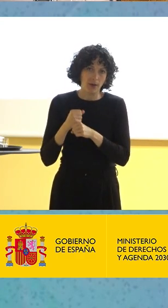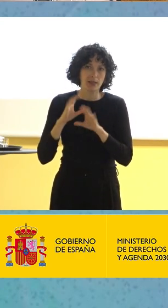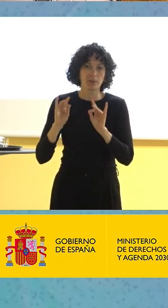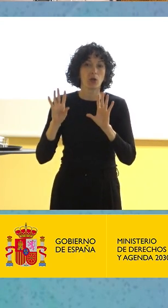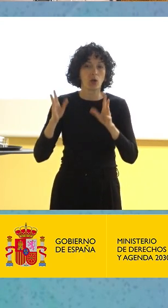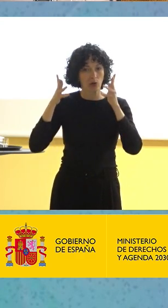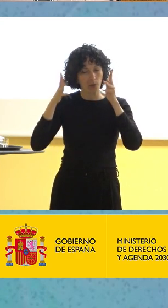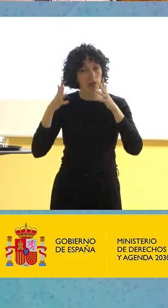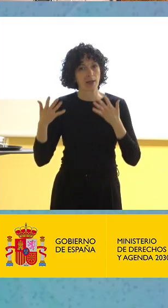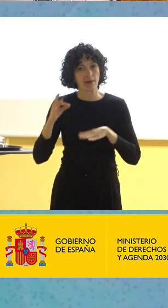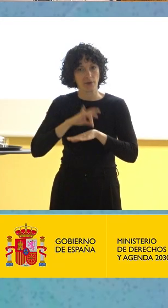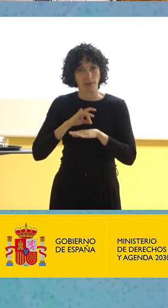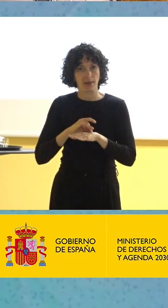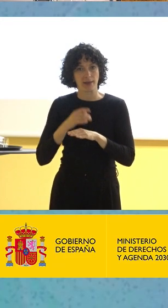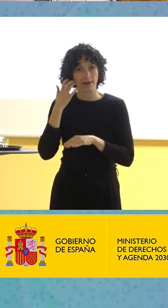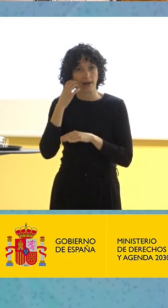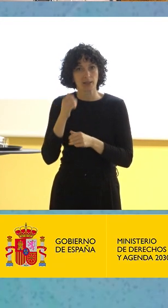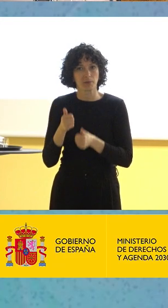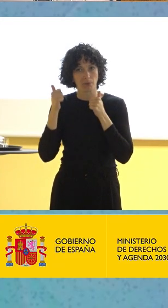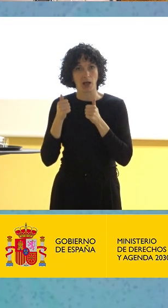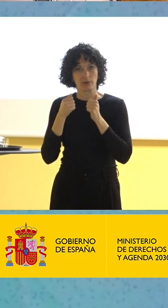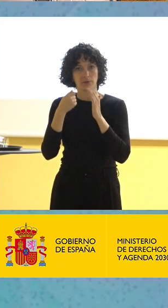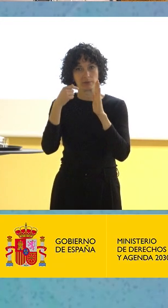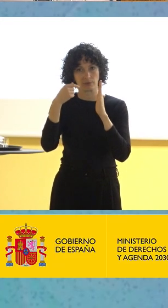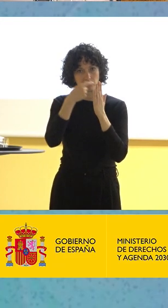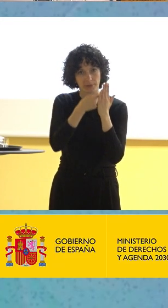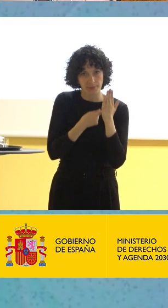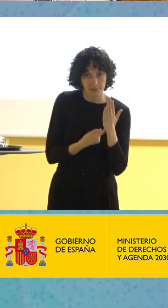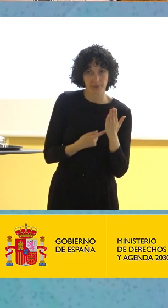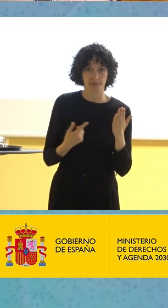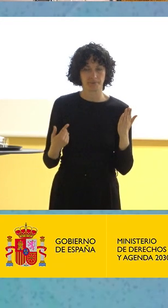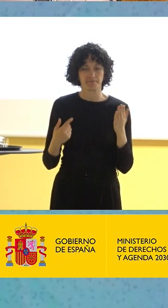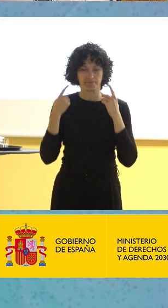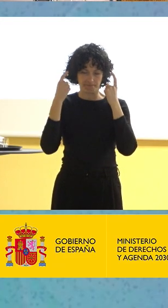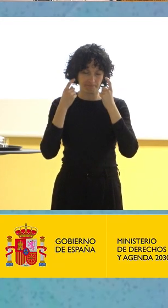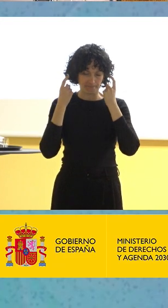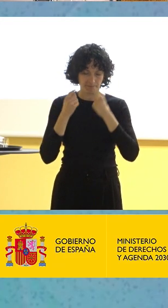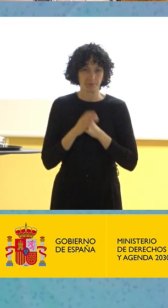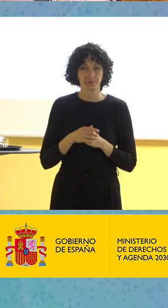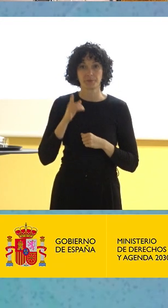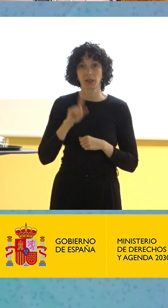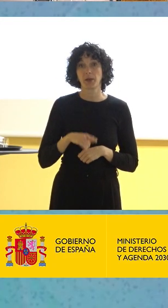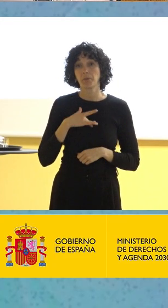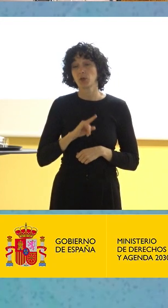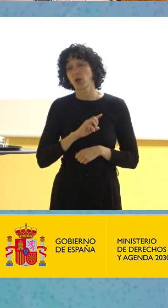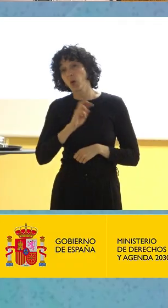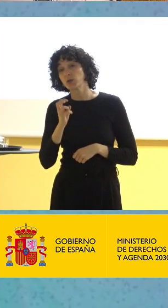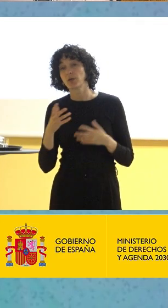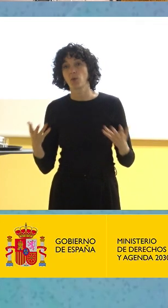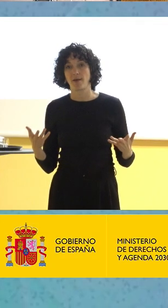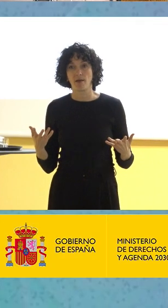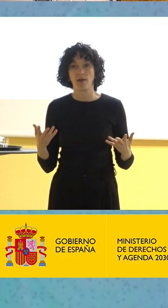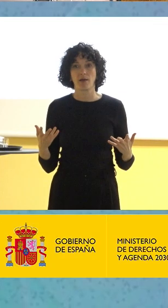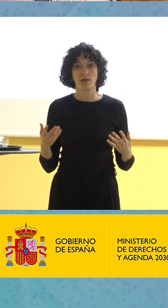más enfermedades raras, ¿no?, dentro de este registro. También una de las posibilidades sería recabar